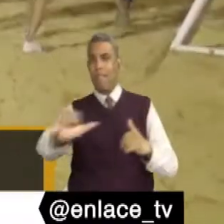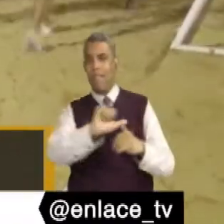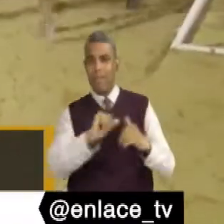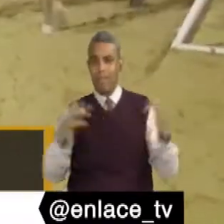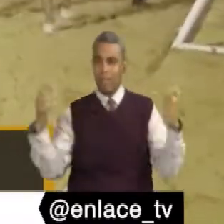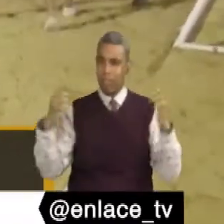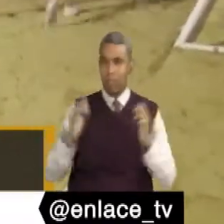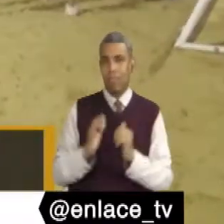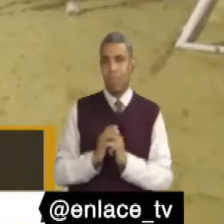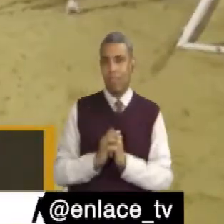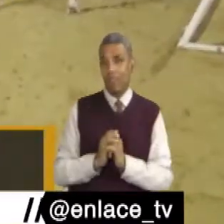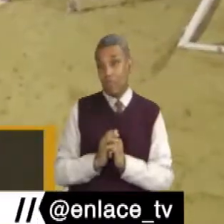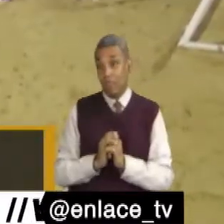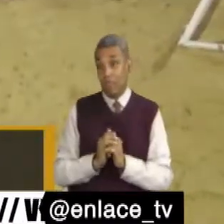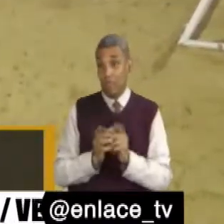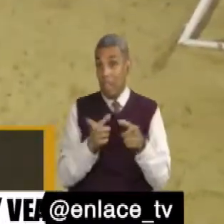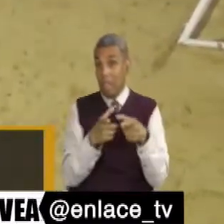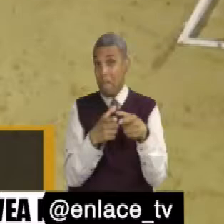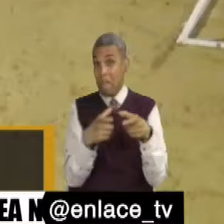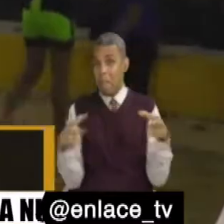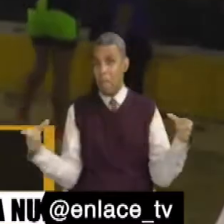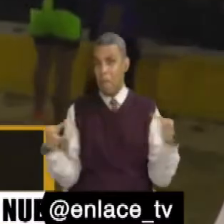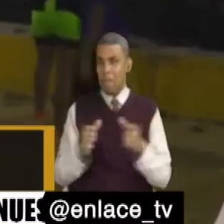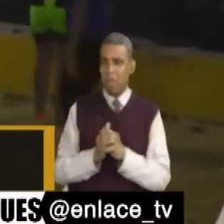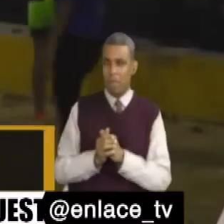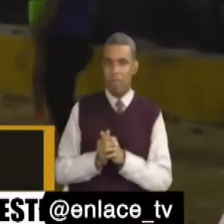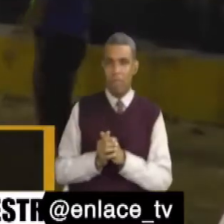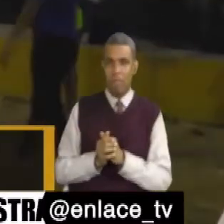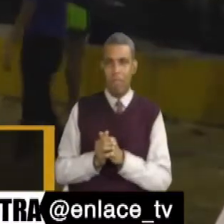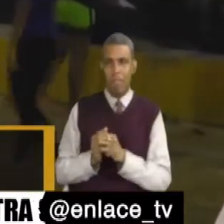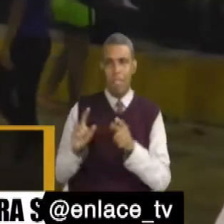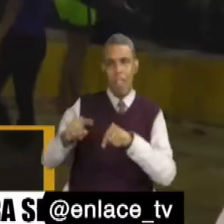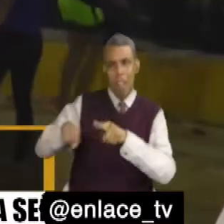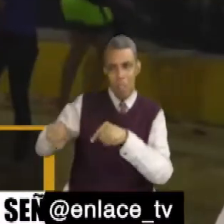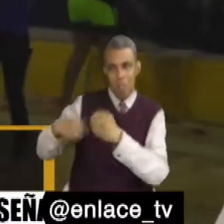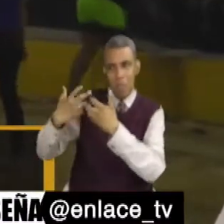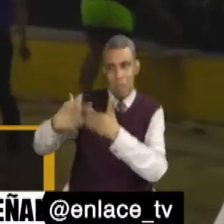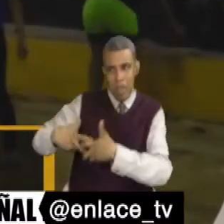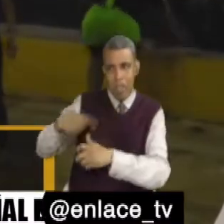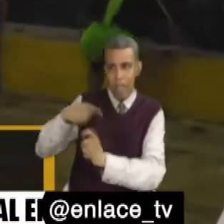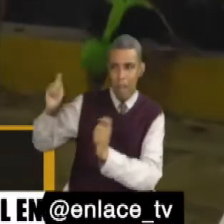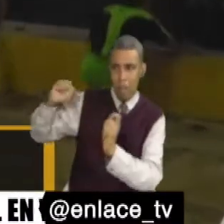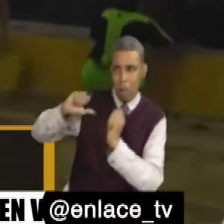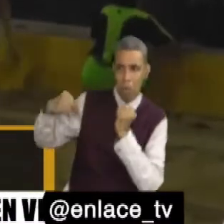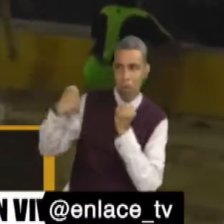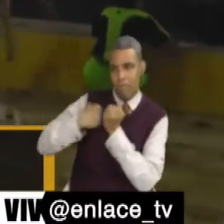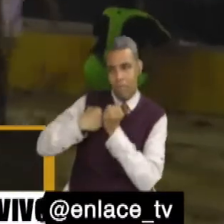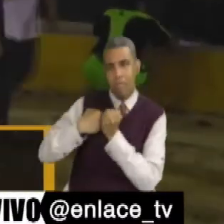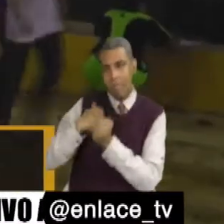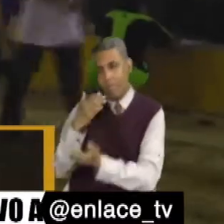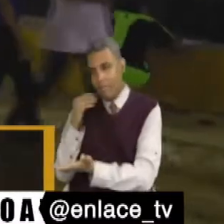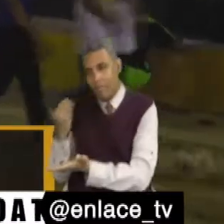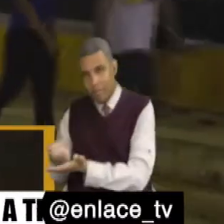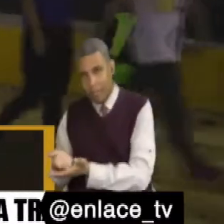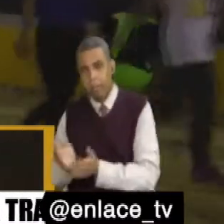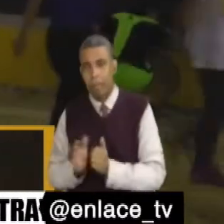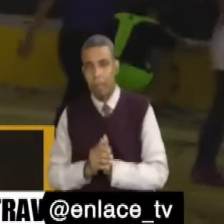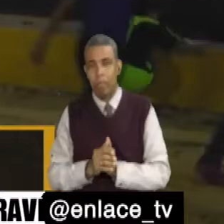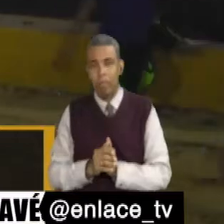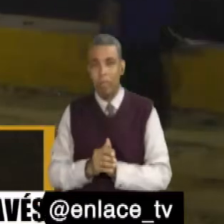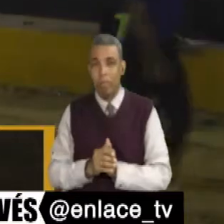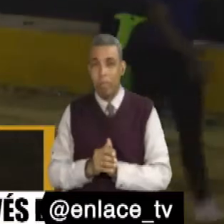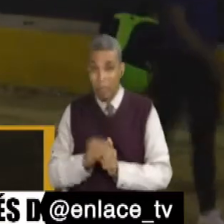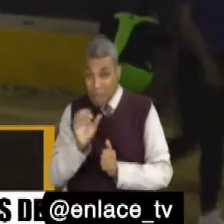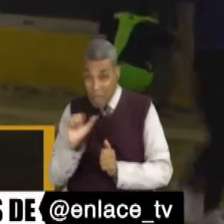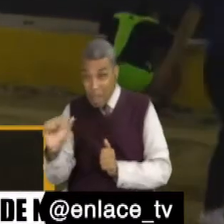nosotros tenemos en la ciudad y nos han dado la oportunidad de darles a la comunidad femenina y a los muchachos de las tres categorías